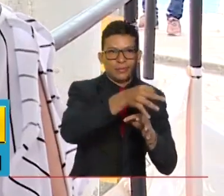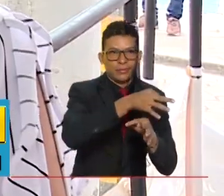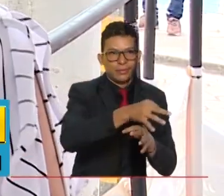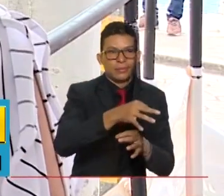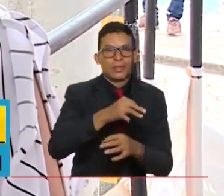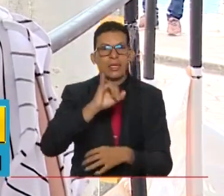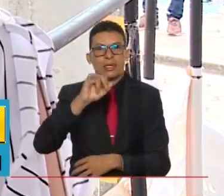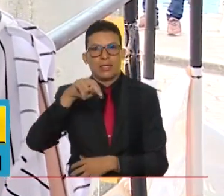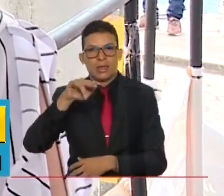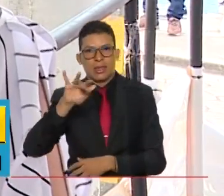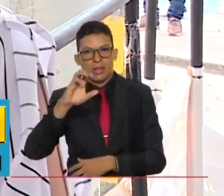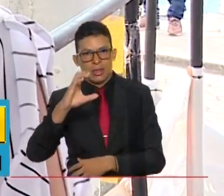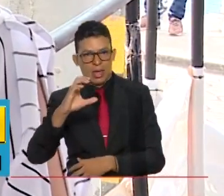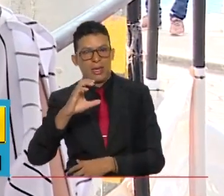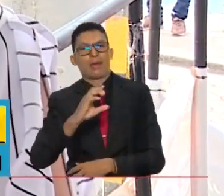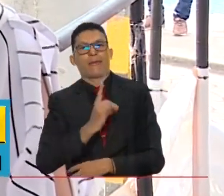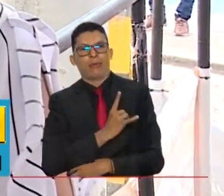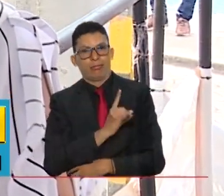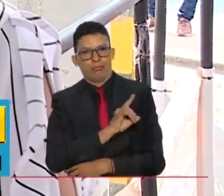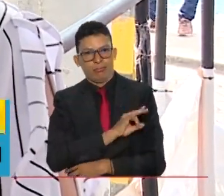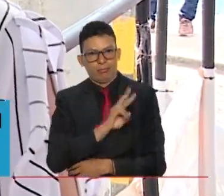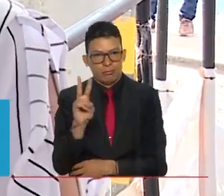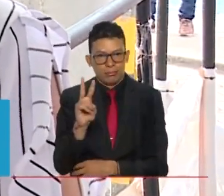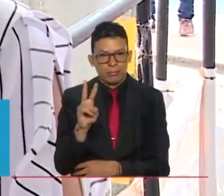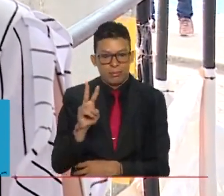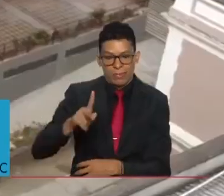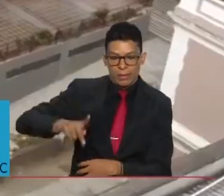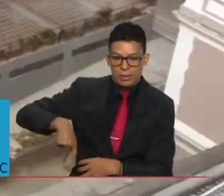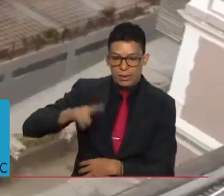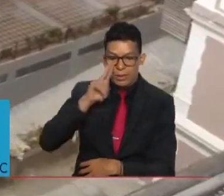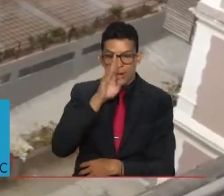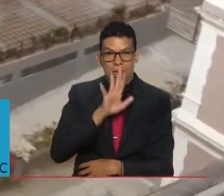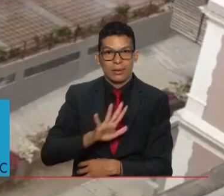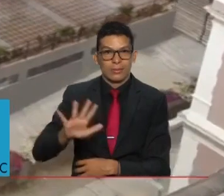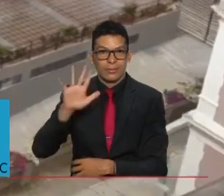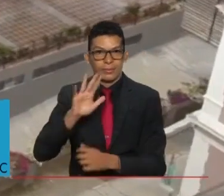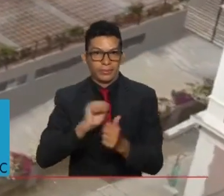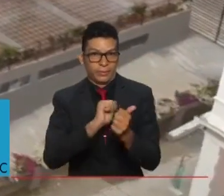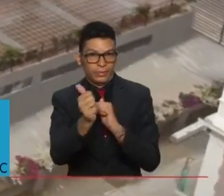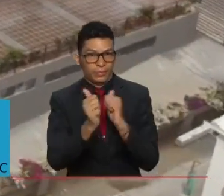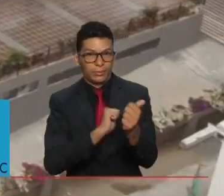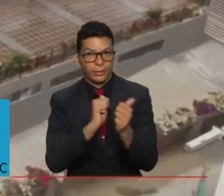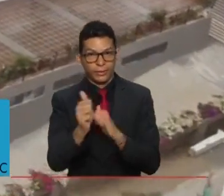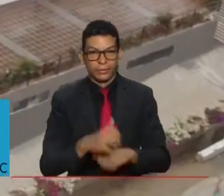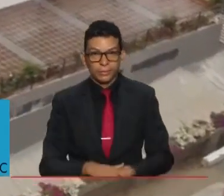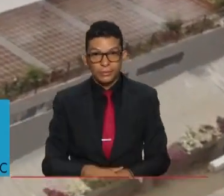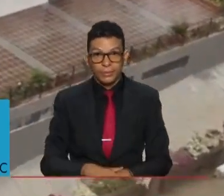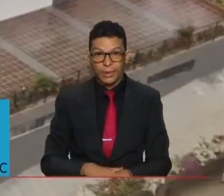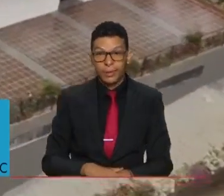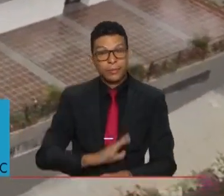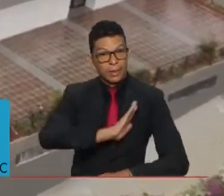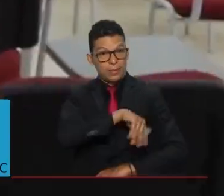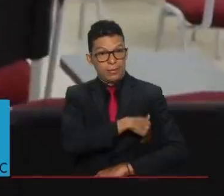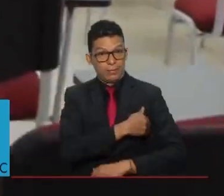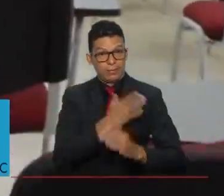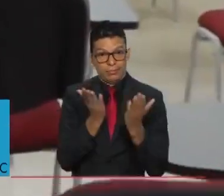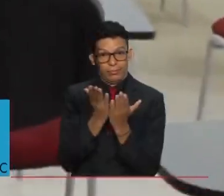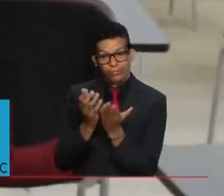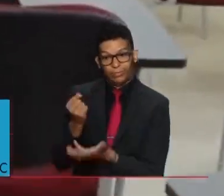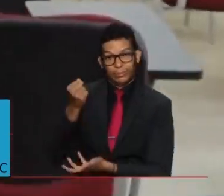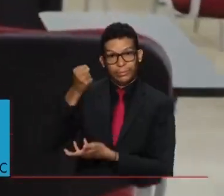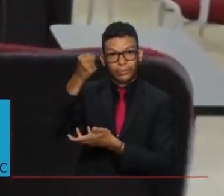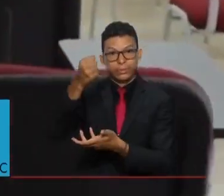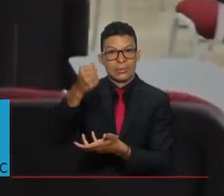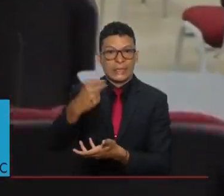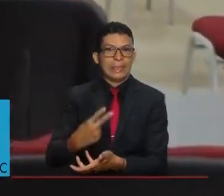la Universidad del Valle, con la Escuela Nacional del Deporte. El programa cuenta con recursos del Ministerio de Educación Nacional que